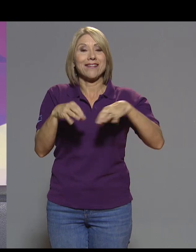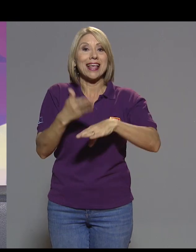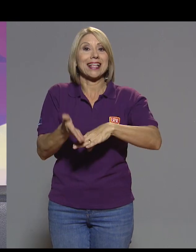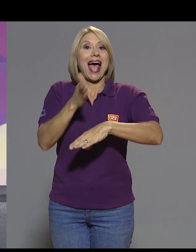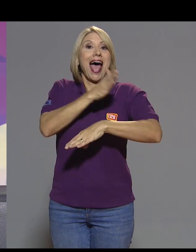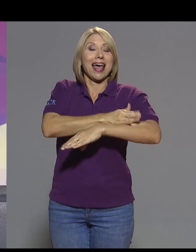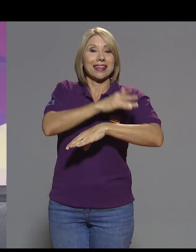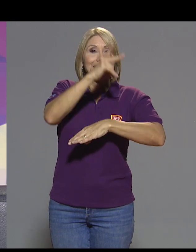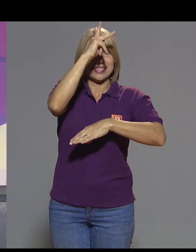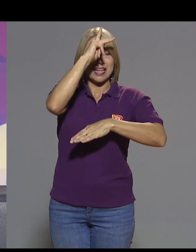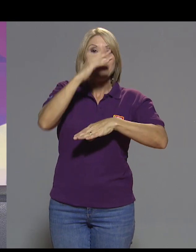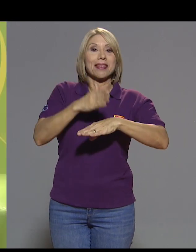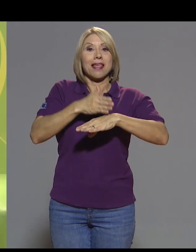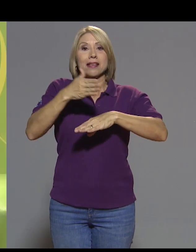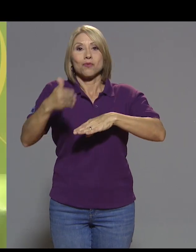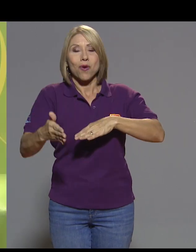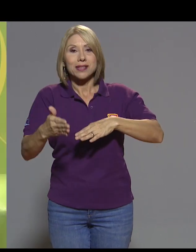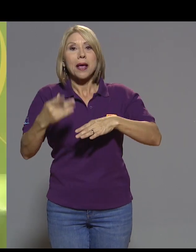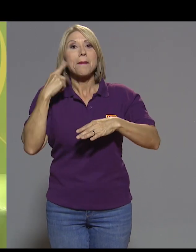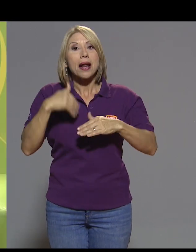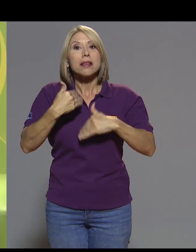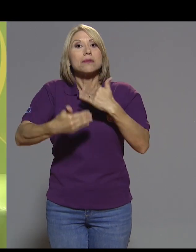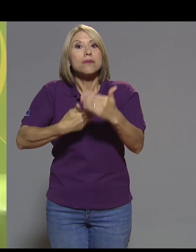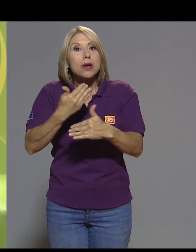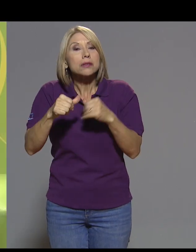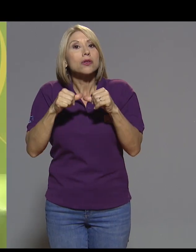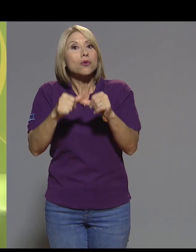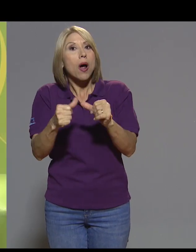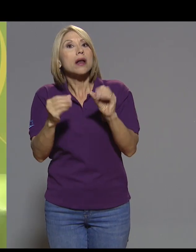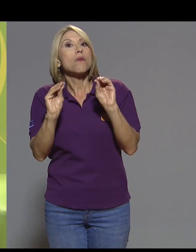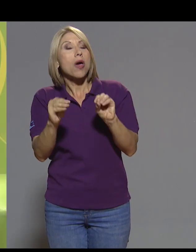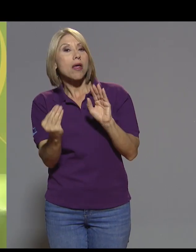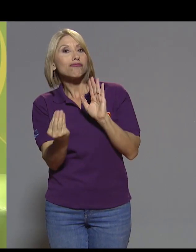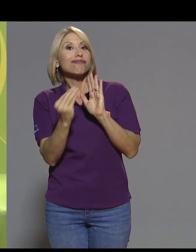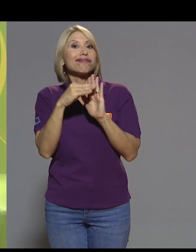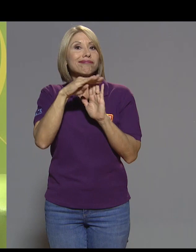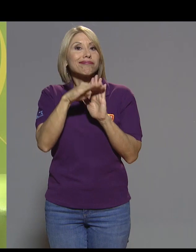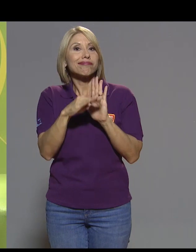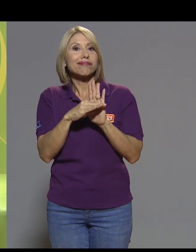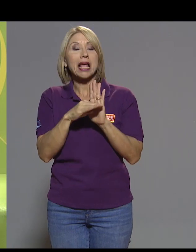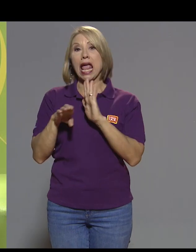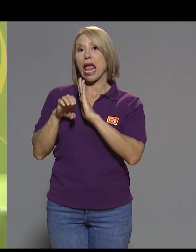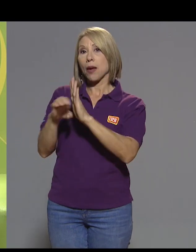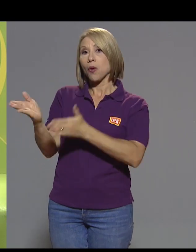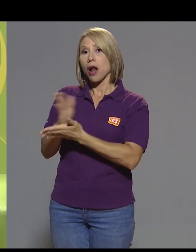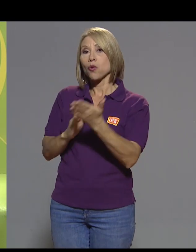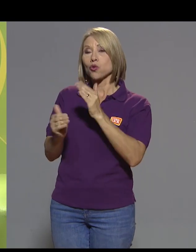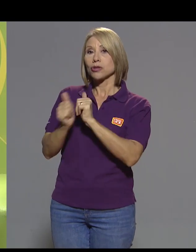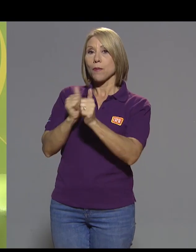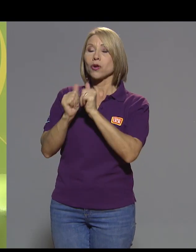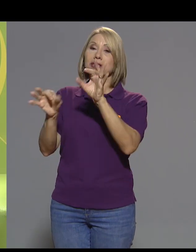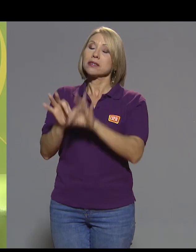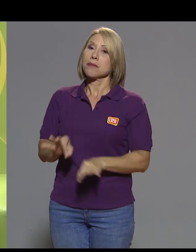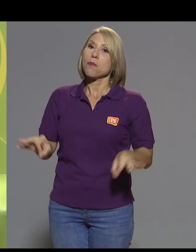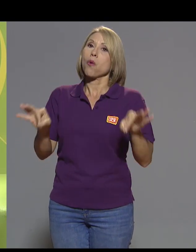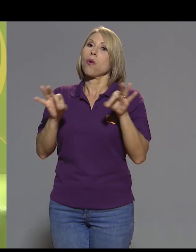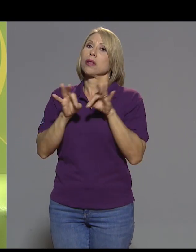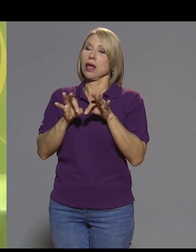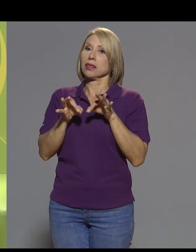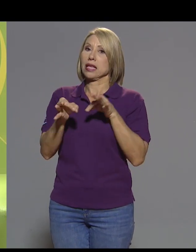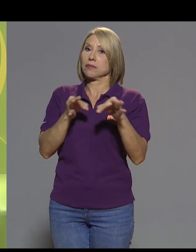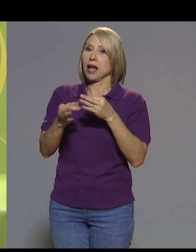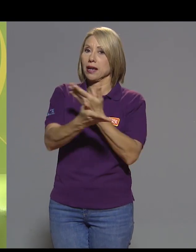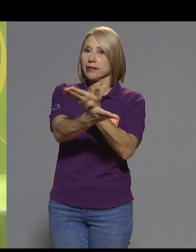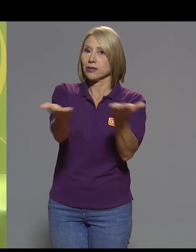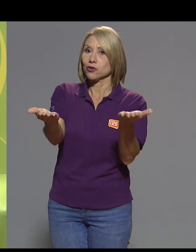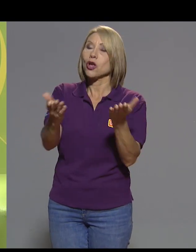y después de lima para poderse éste seguirán quedando igual recordemos que por ejemplo hay algunos deportes también que es importante andrés explicar a la